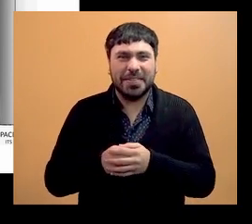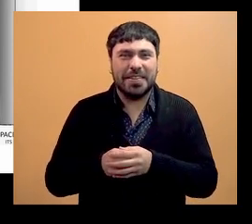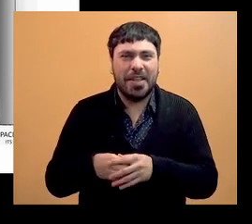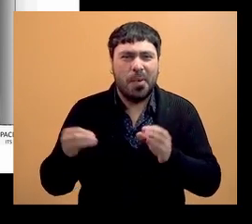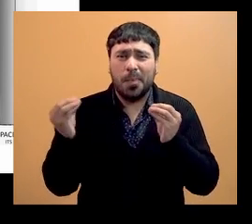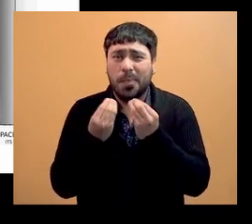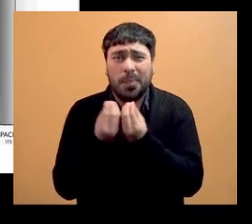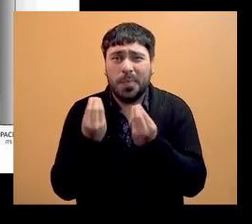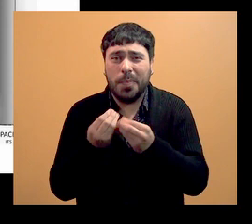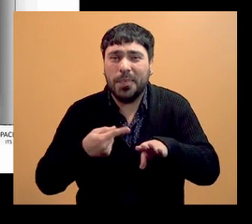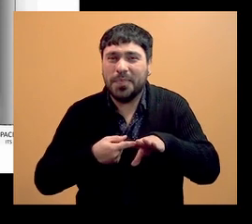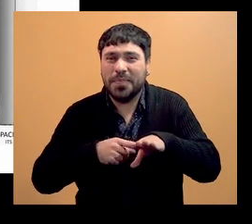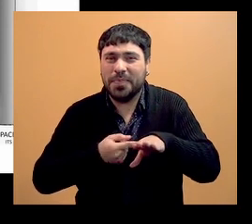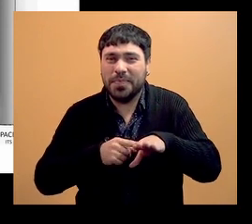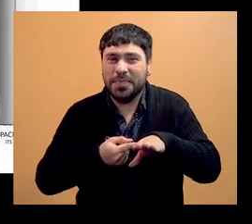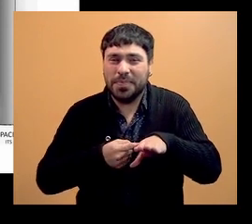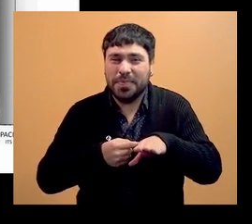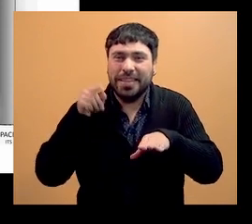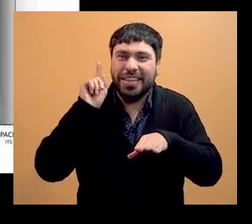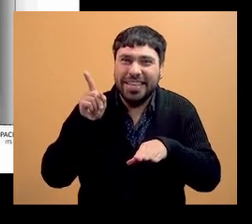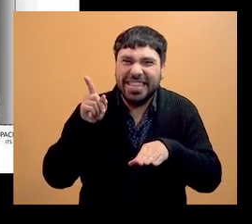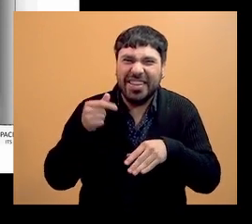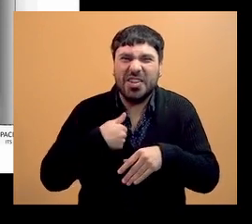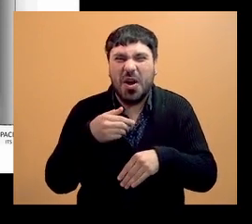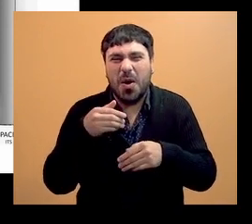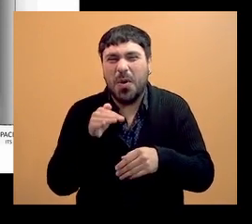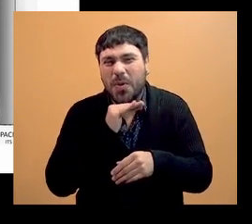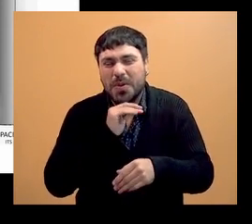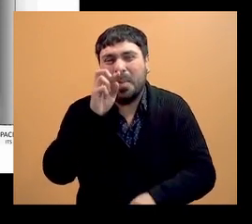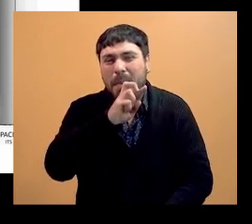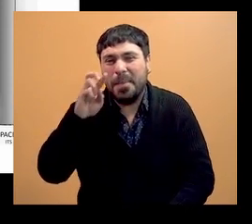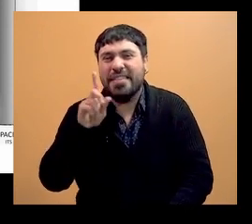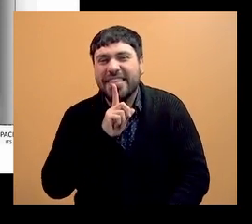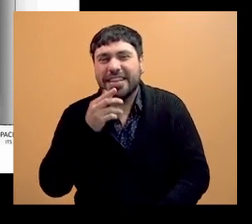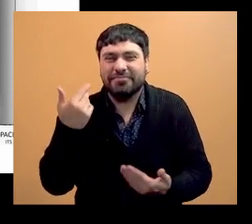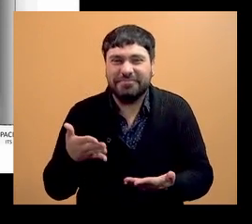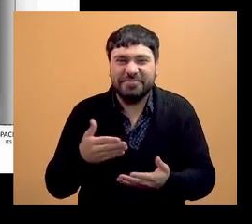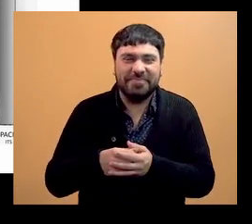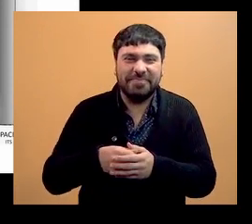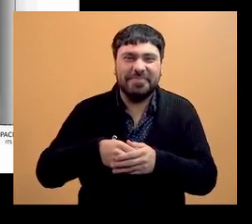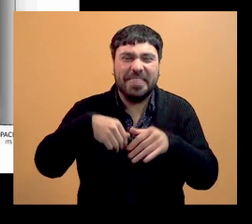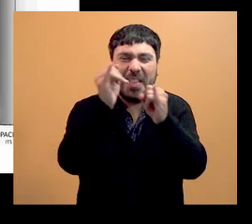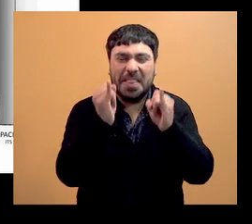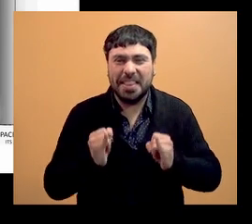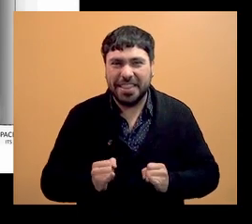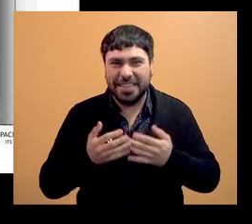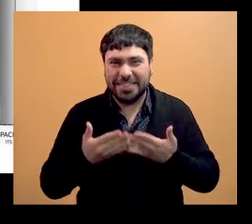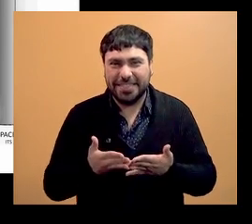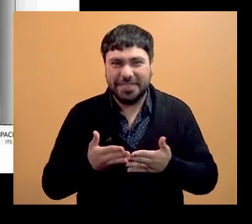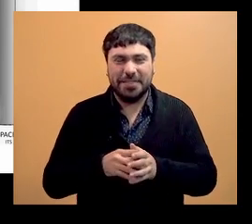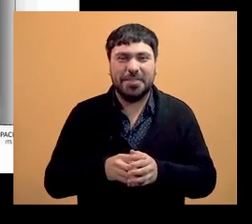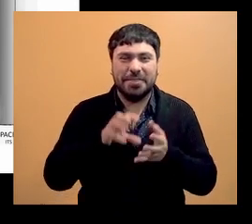tecnológicas de PowerPoint, agregué ahí a Virgin Galactic, que básicamente no lo incluyen en estas